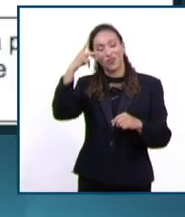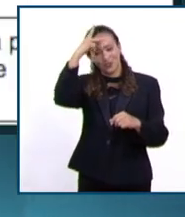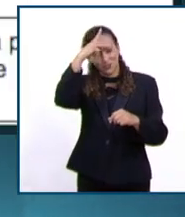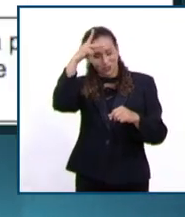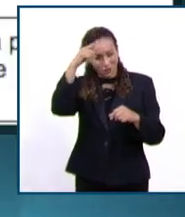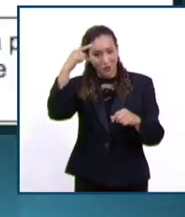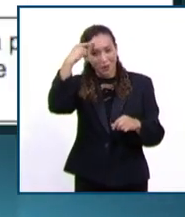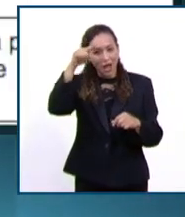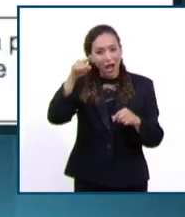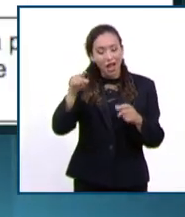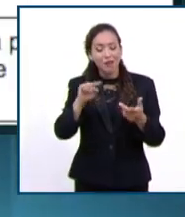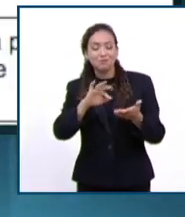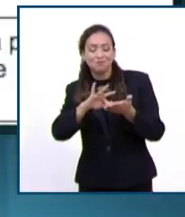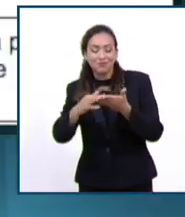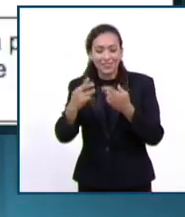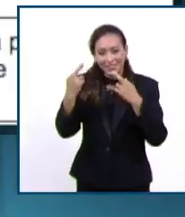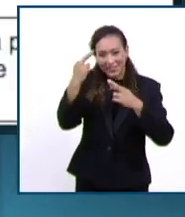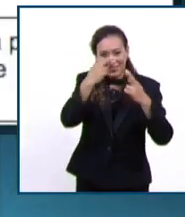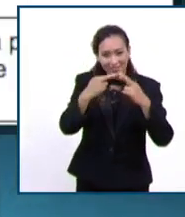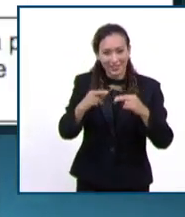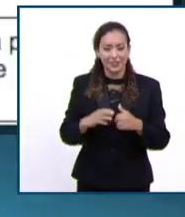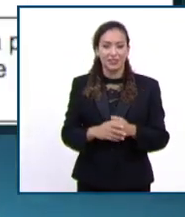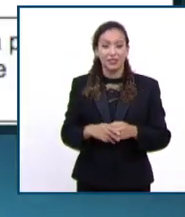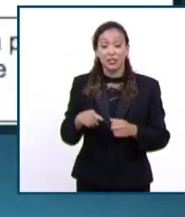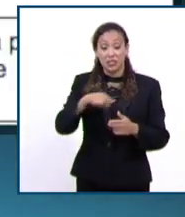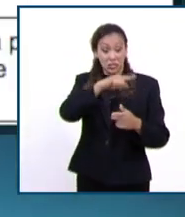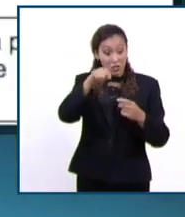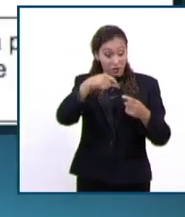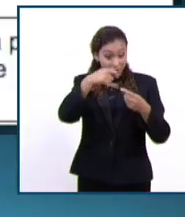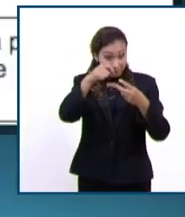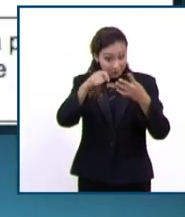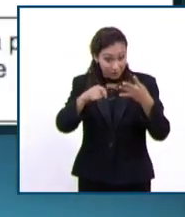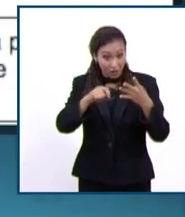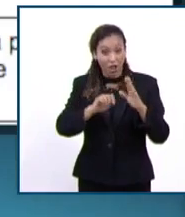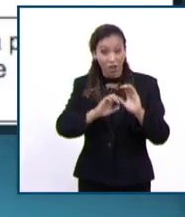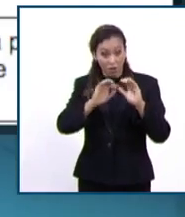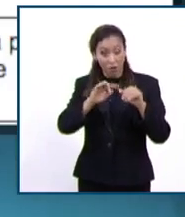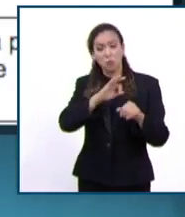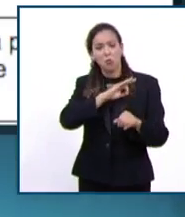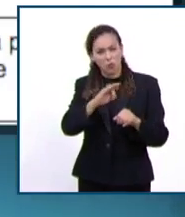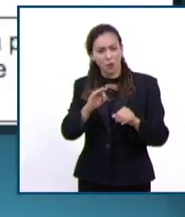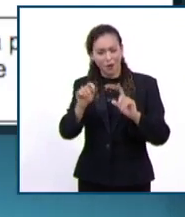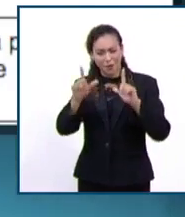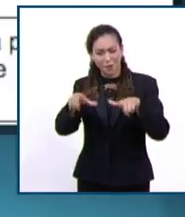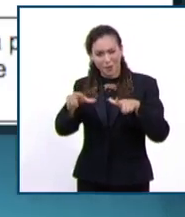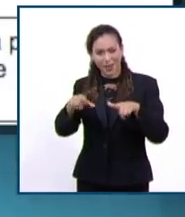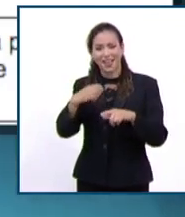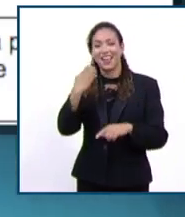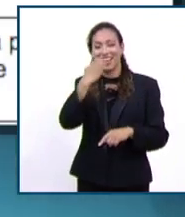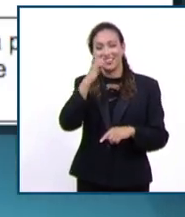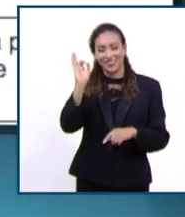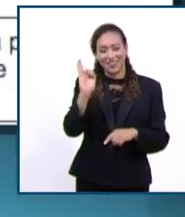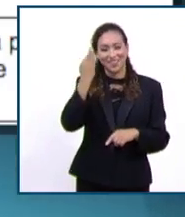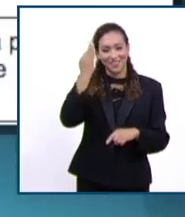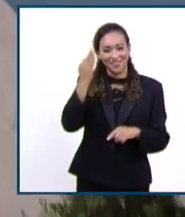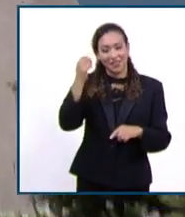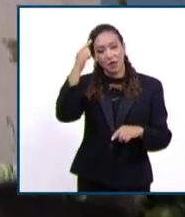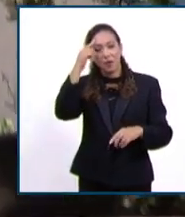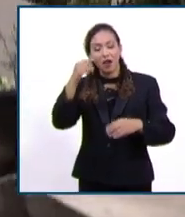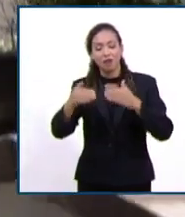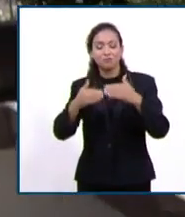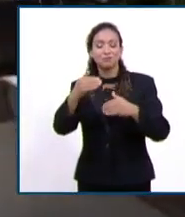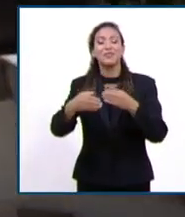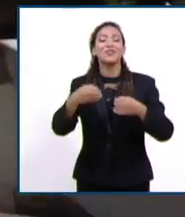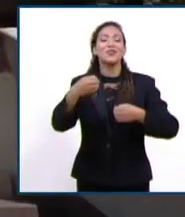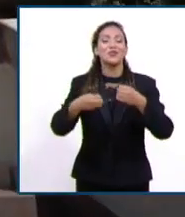forense. Las personas que cumplan con los requisitos de ley podrán registrarse en la página web de la Escuela Federal de Formación Judicial a